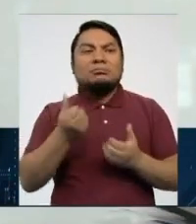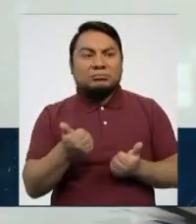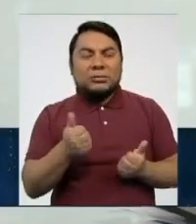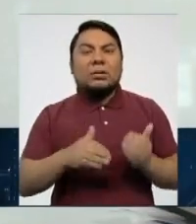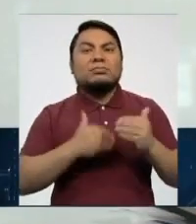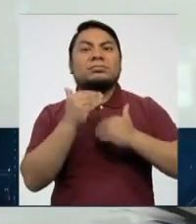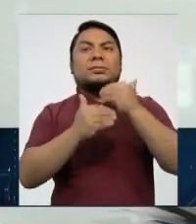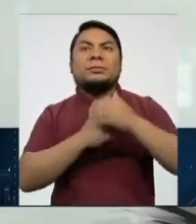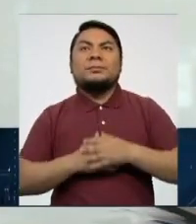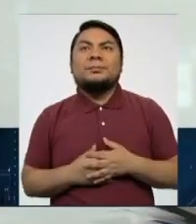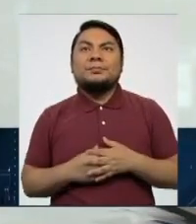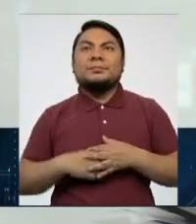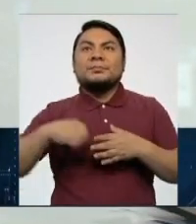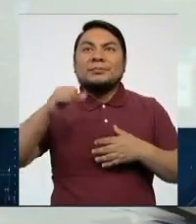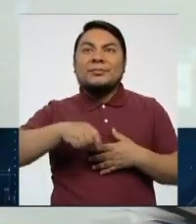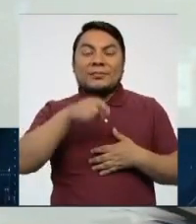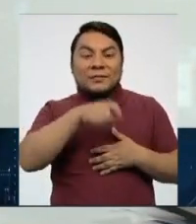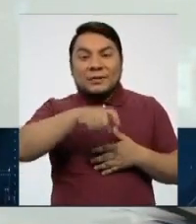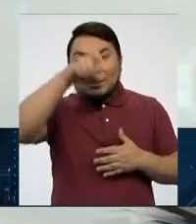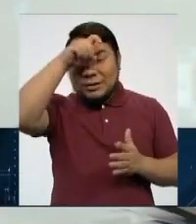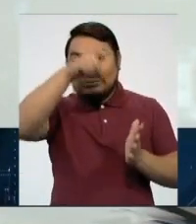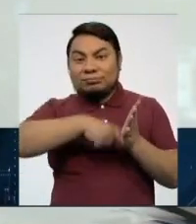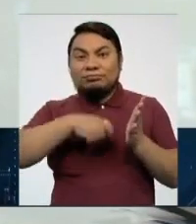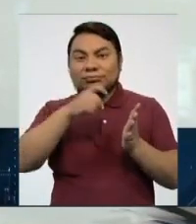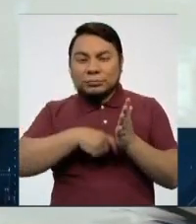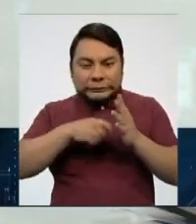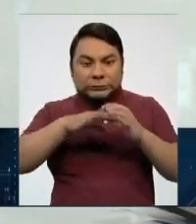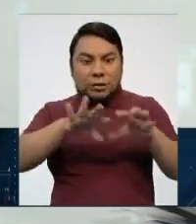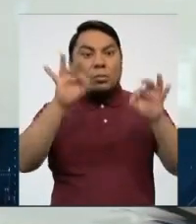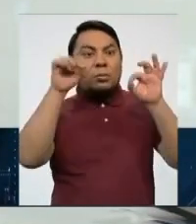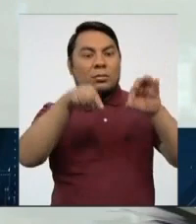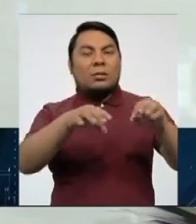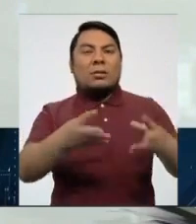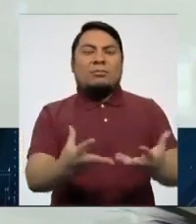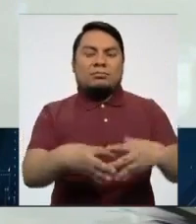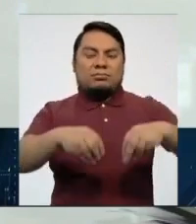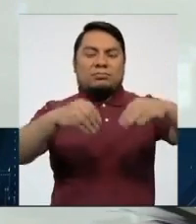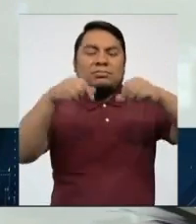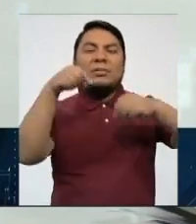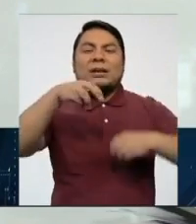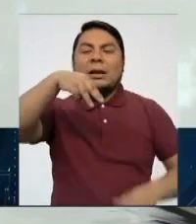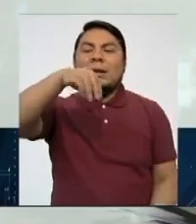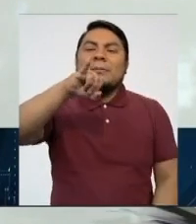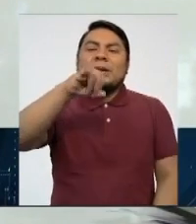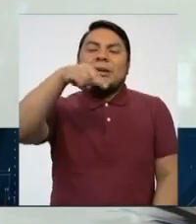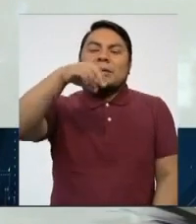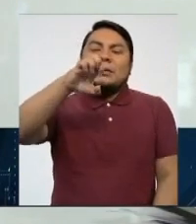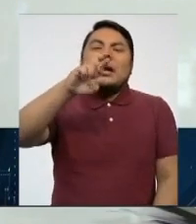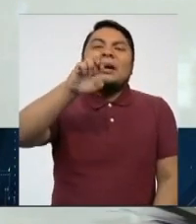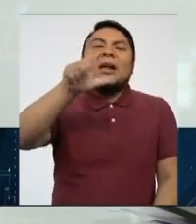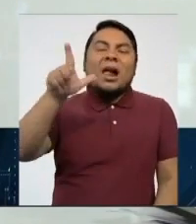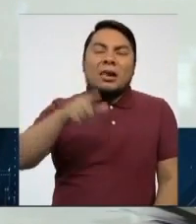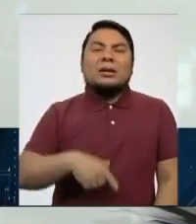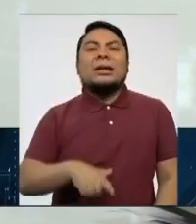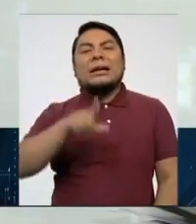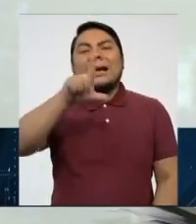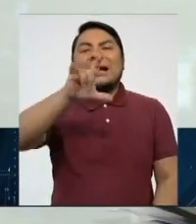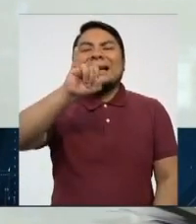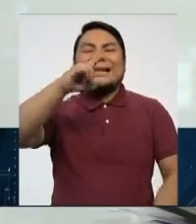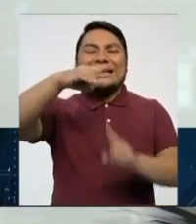acá ya entramos a un no metálico ya de avanzada, ¿no? Que va a tener una planta de refinación, de